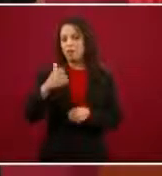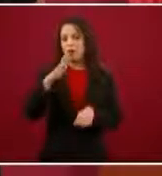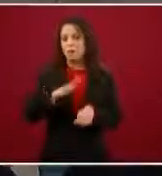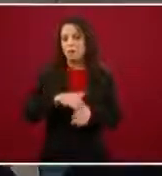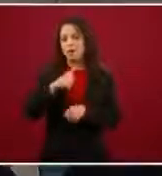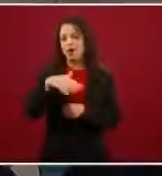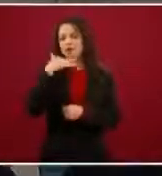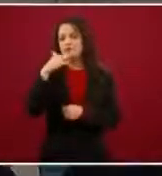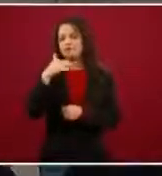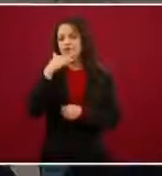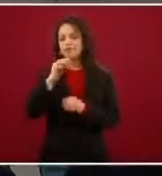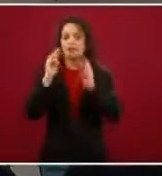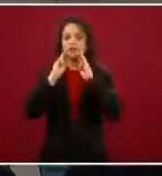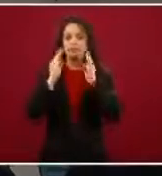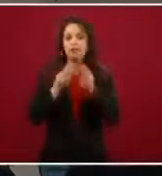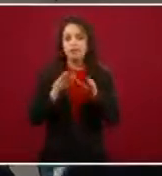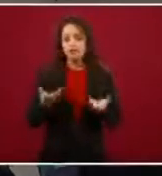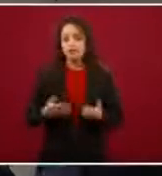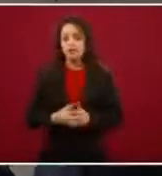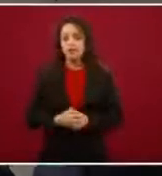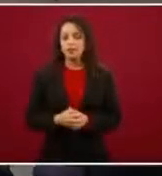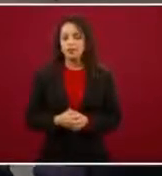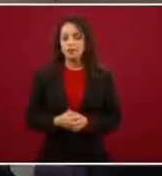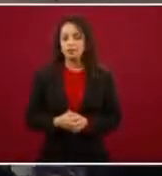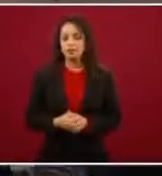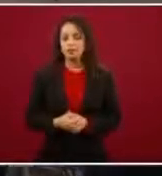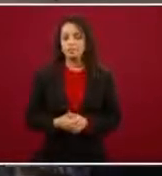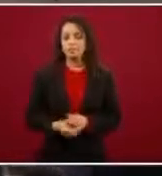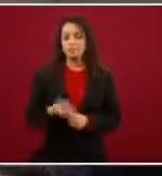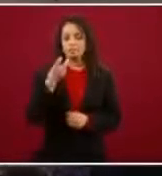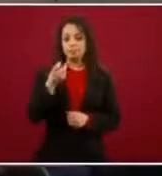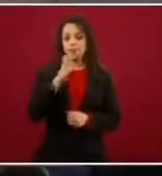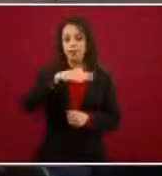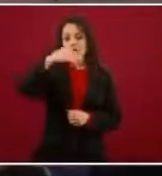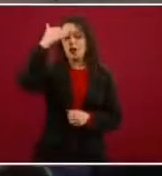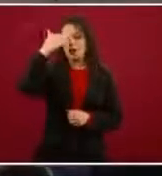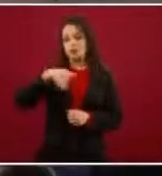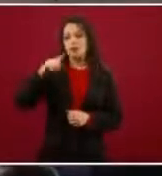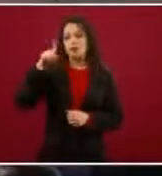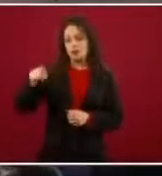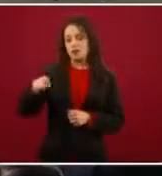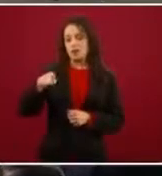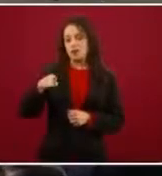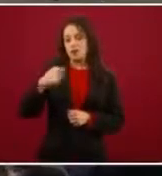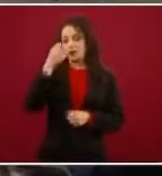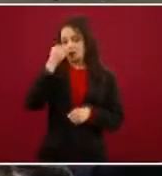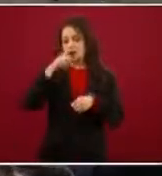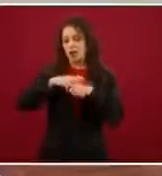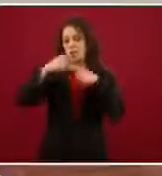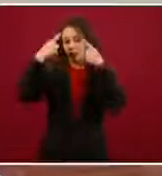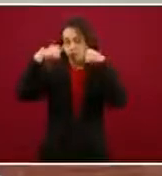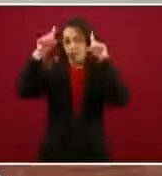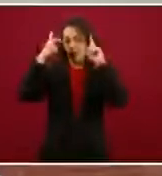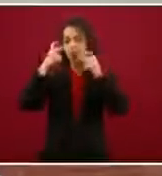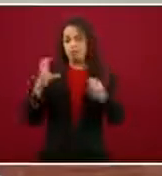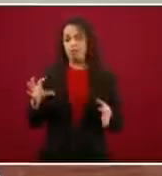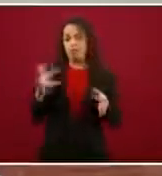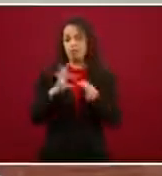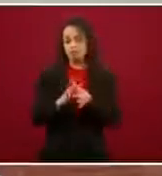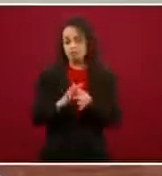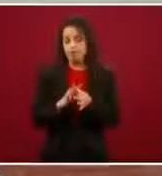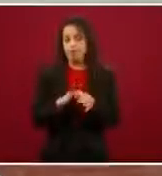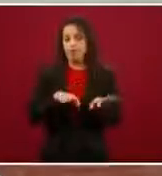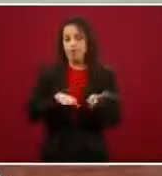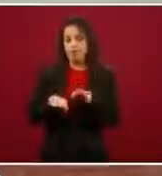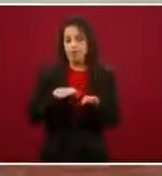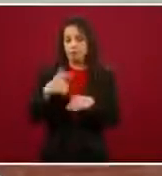fiscal. Ha sido hecho el conocimiento de la Secretaría de Marina y seguimos trabajando de manera coordinada para efecto de evitar